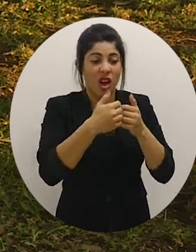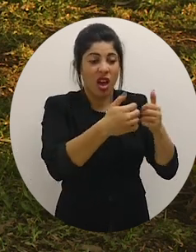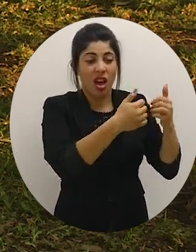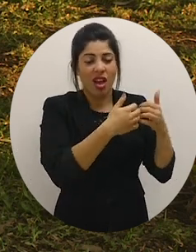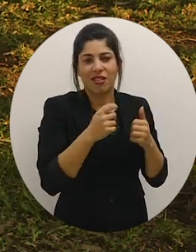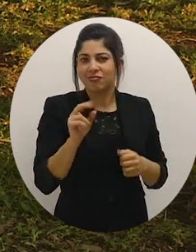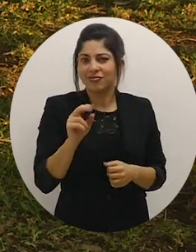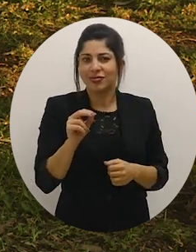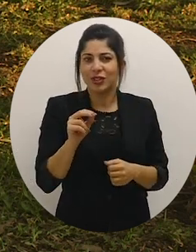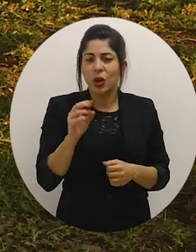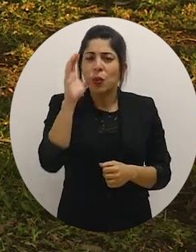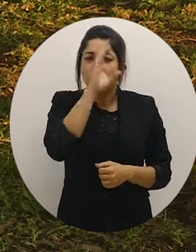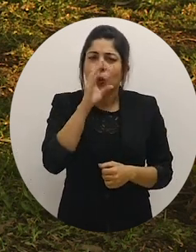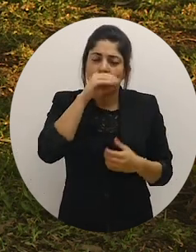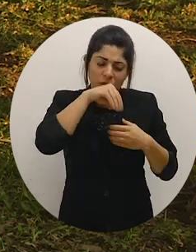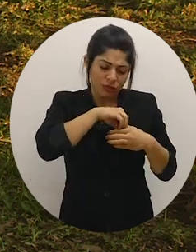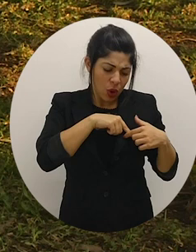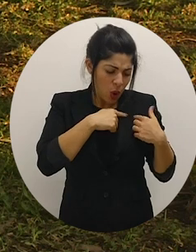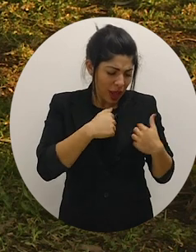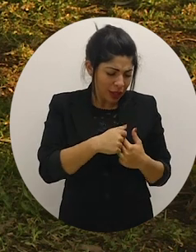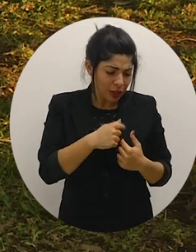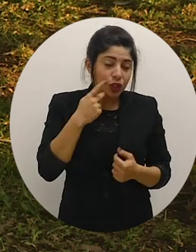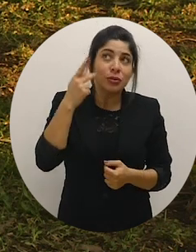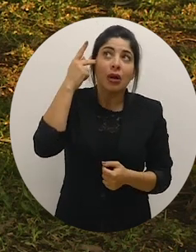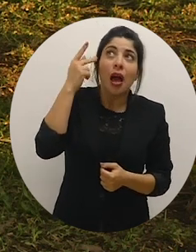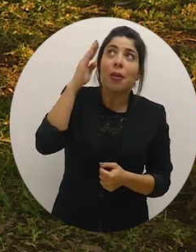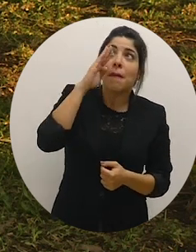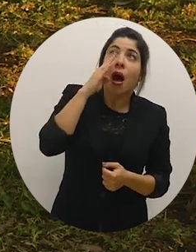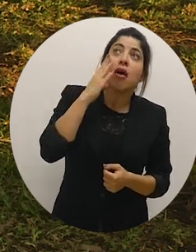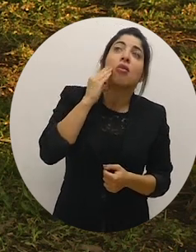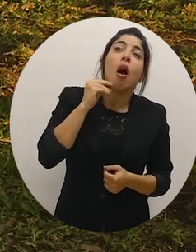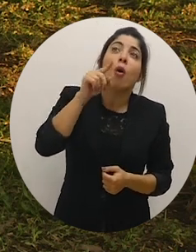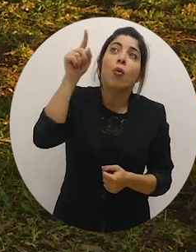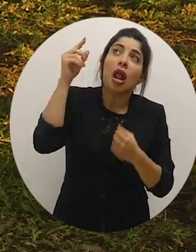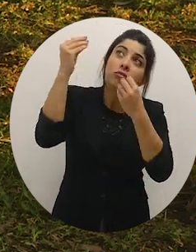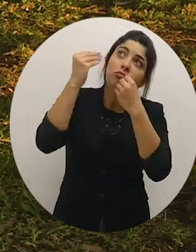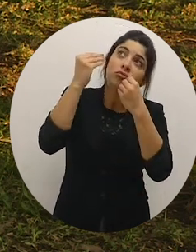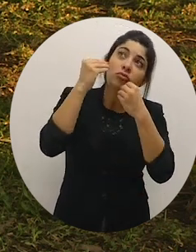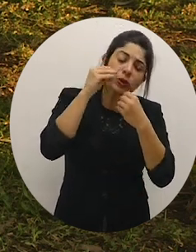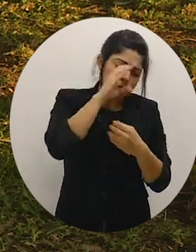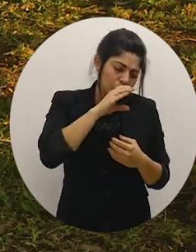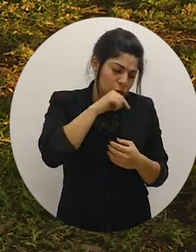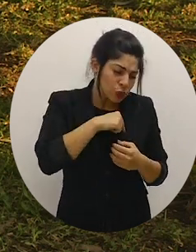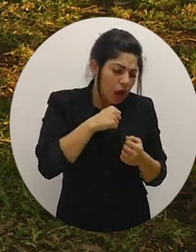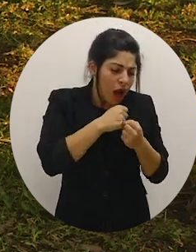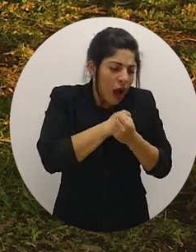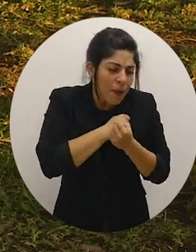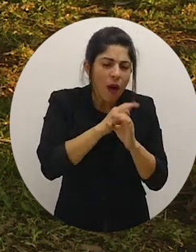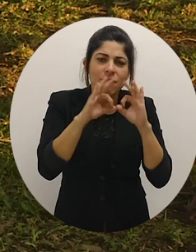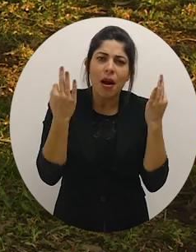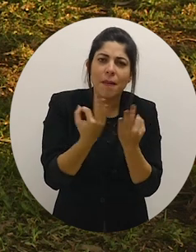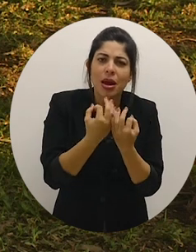divide. Busquemos en nuestros corazones lo que nuestros padres, madres, abuelas y abuelos nos han enseñado. El amor por la